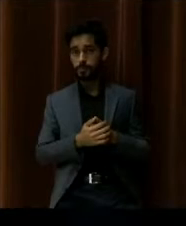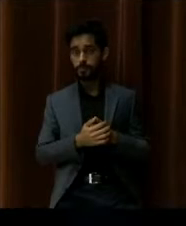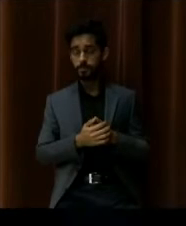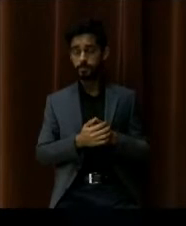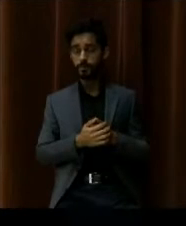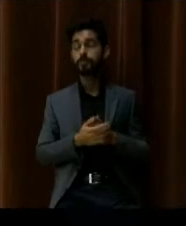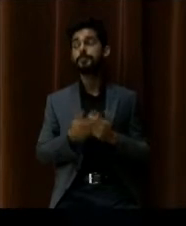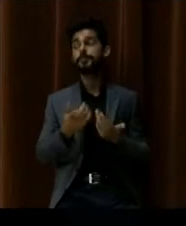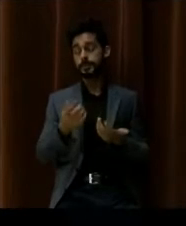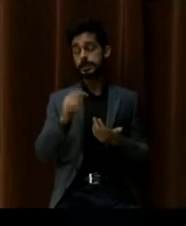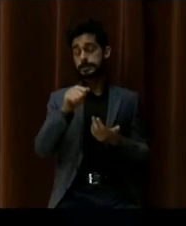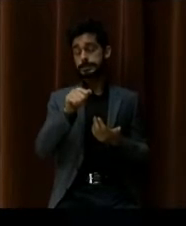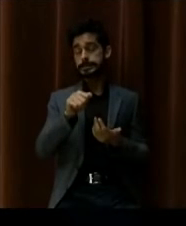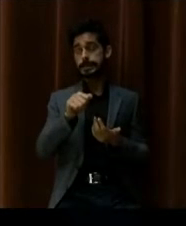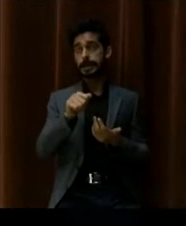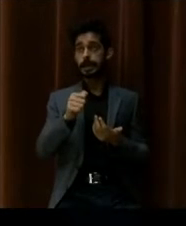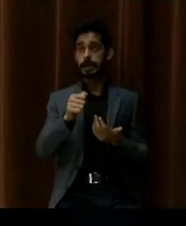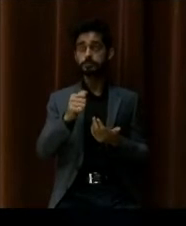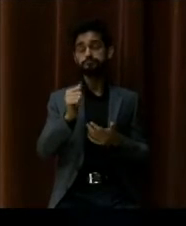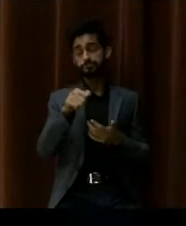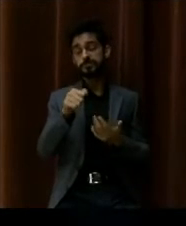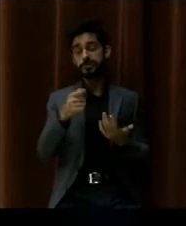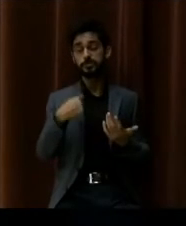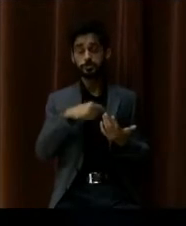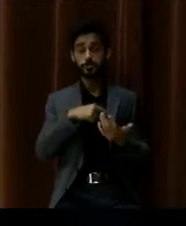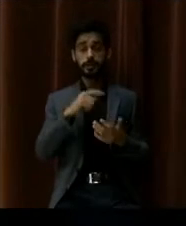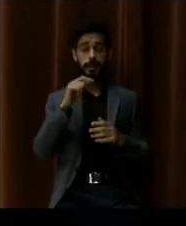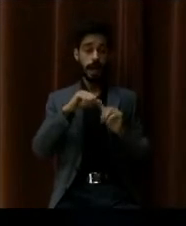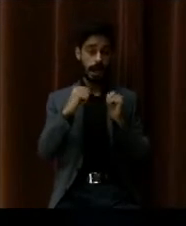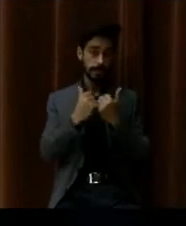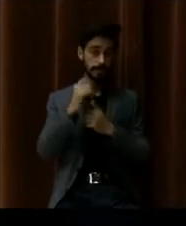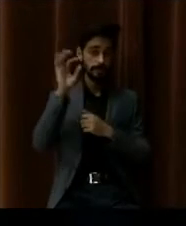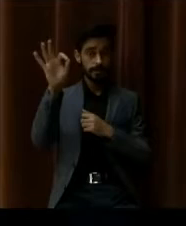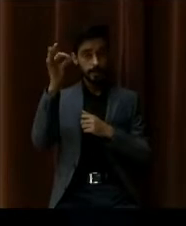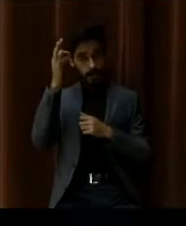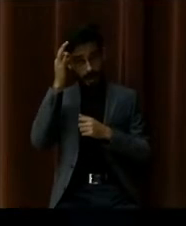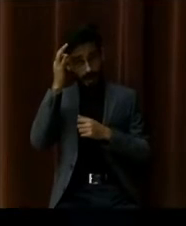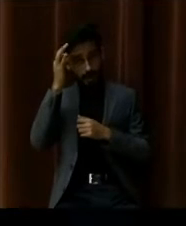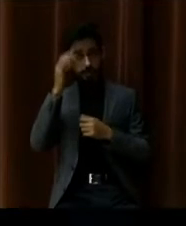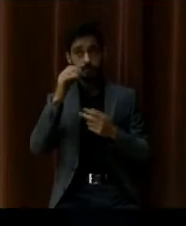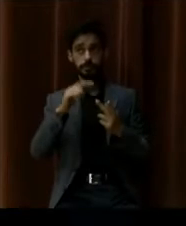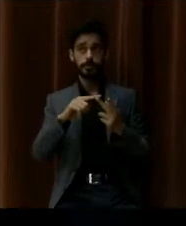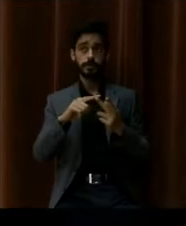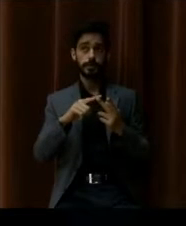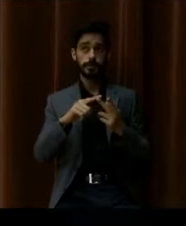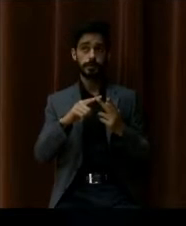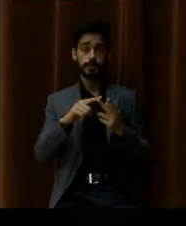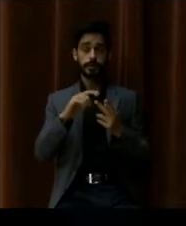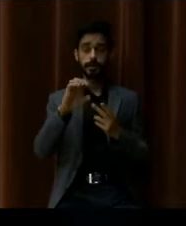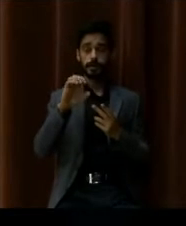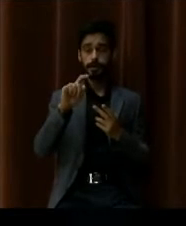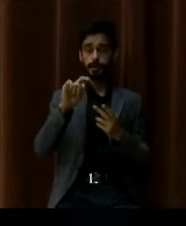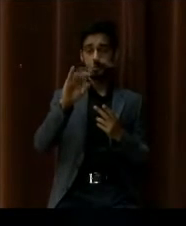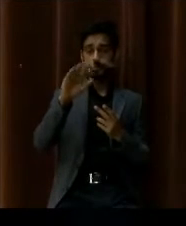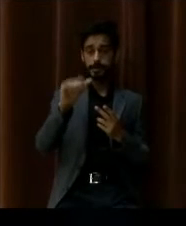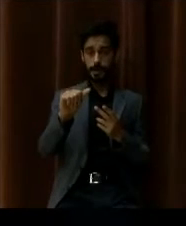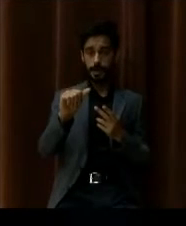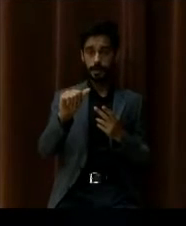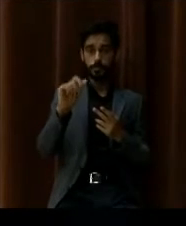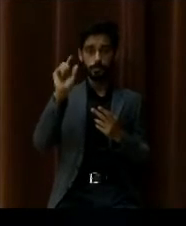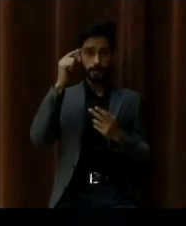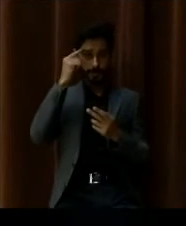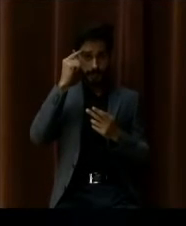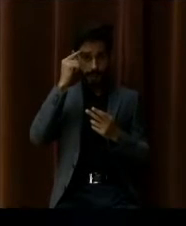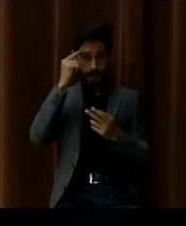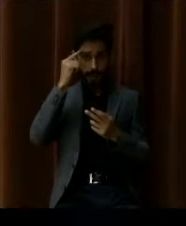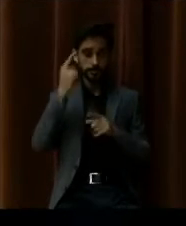regularmente de agencias federales y de la oficina de ética gubernamental y de controlador solicitudes de